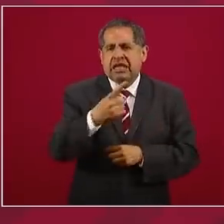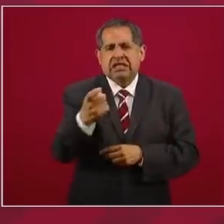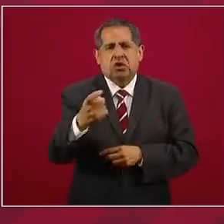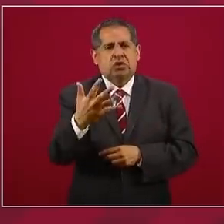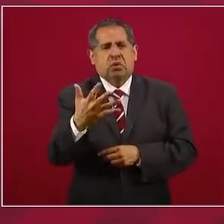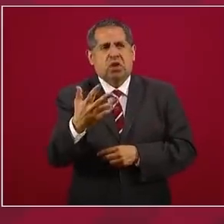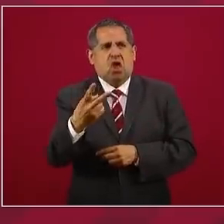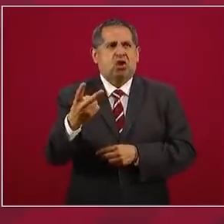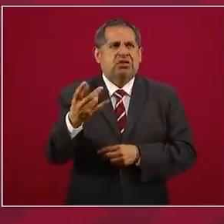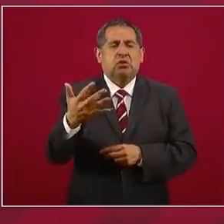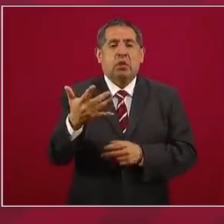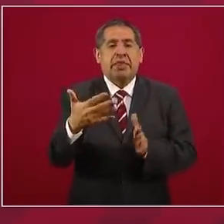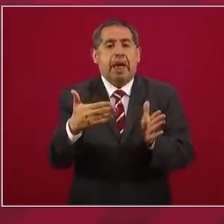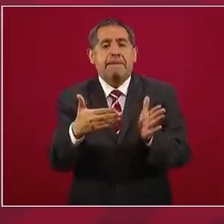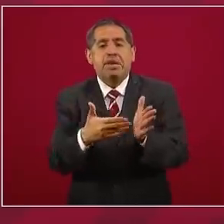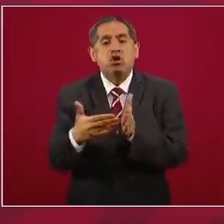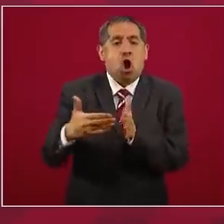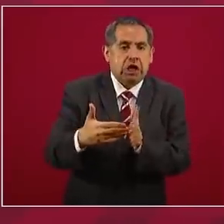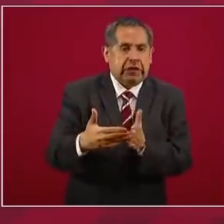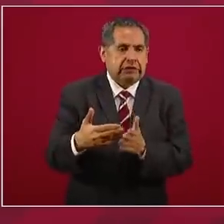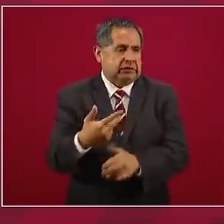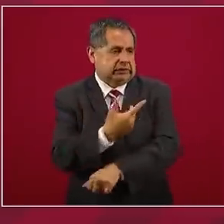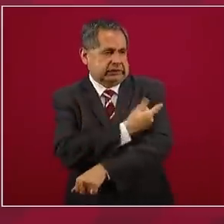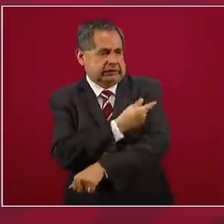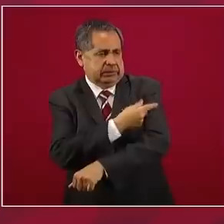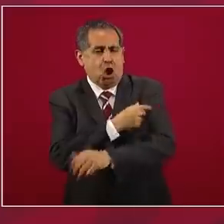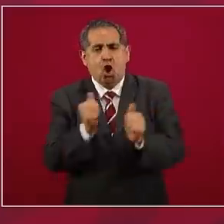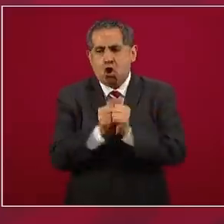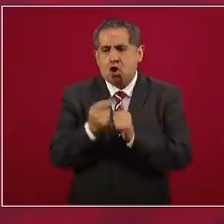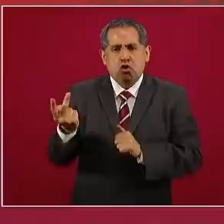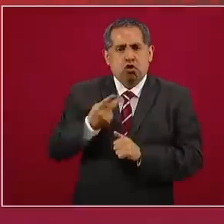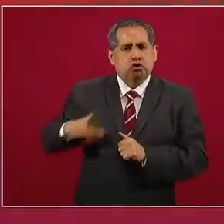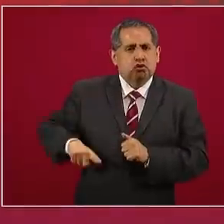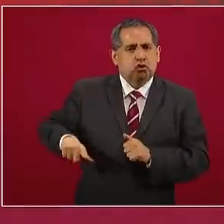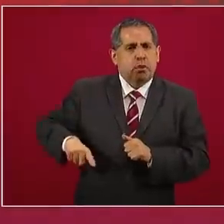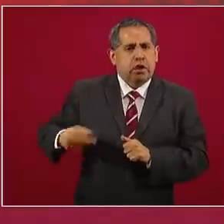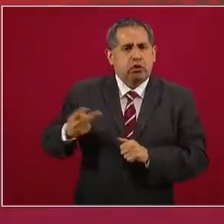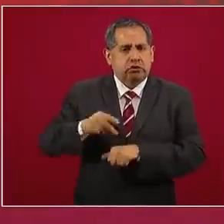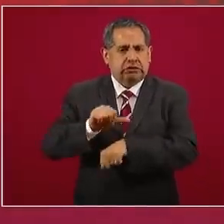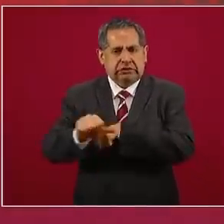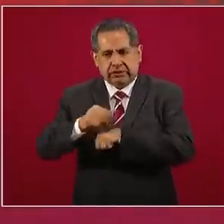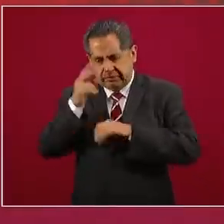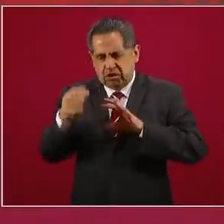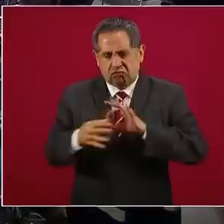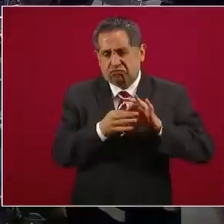250 millones de dosis en combinación con los gobiernos de los distintos países.